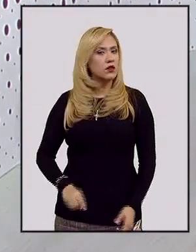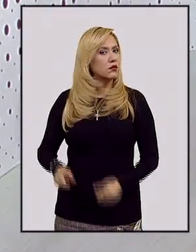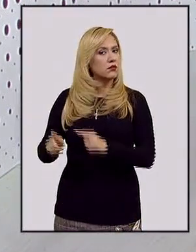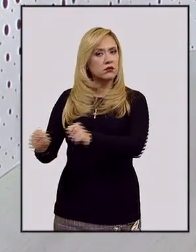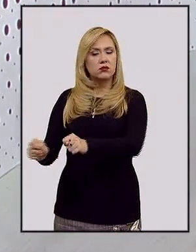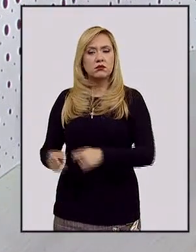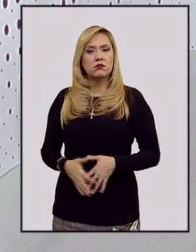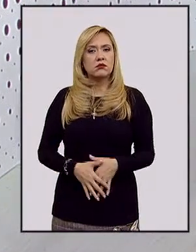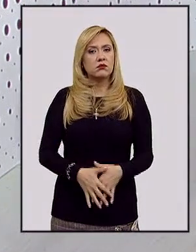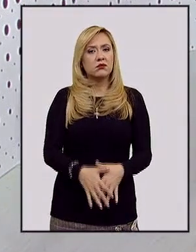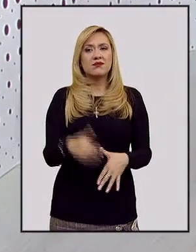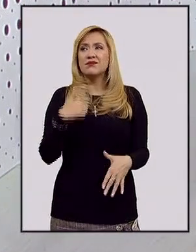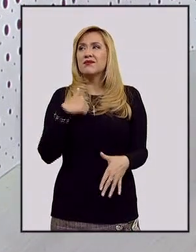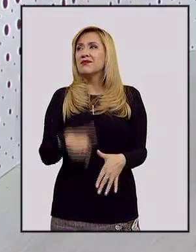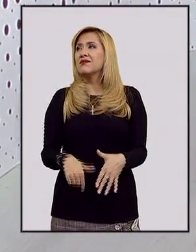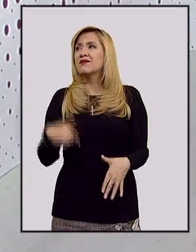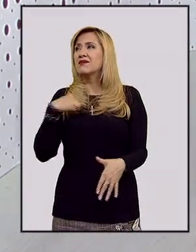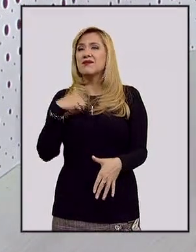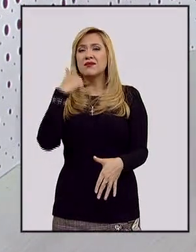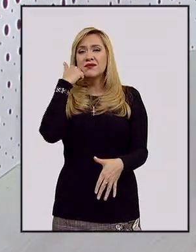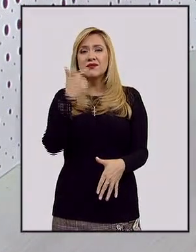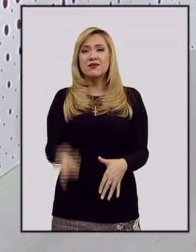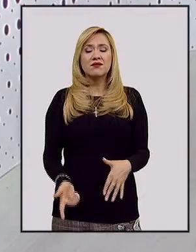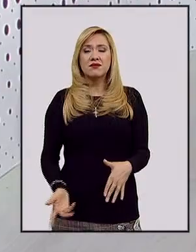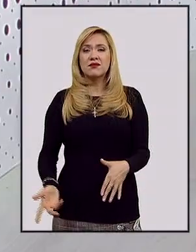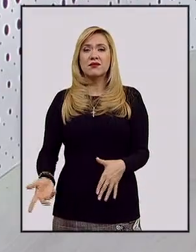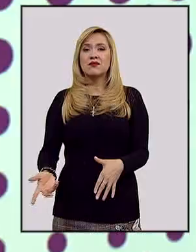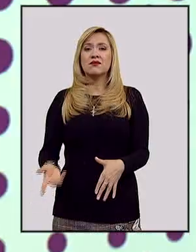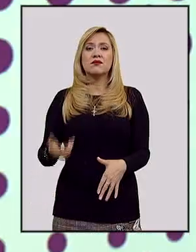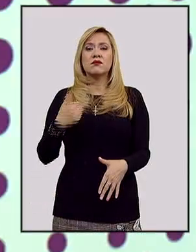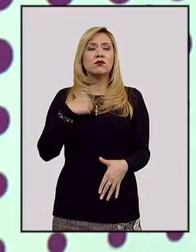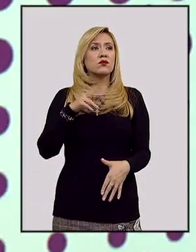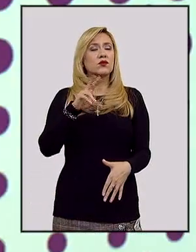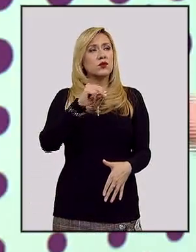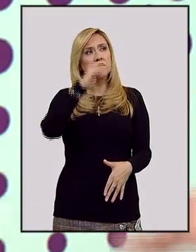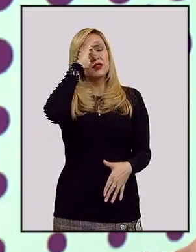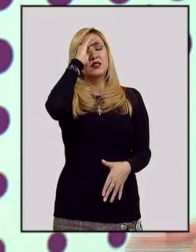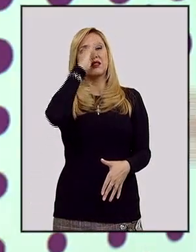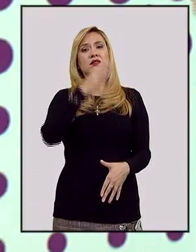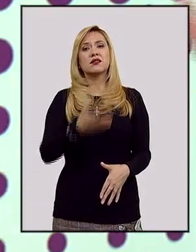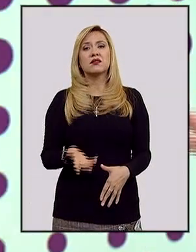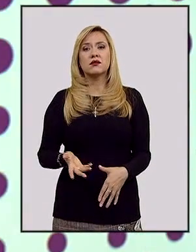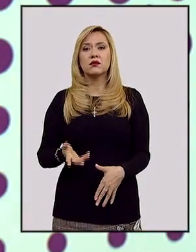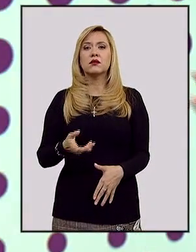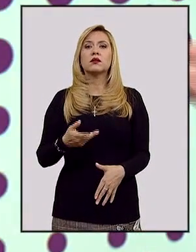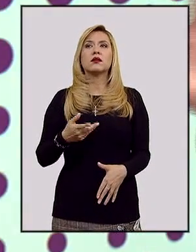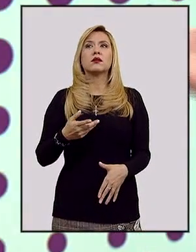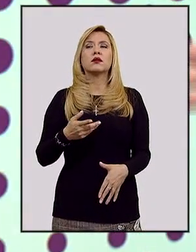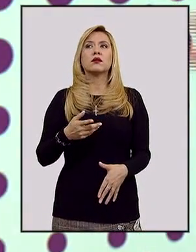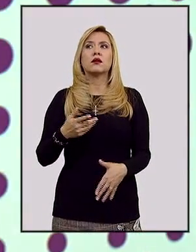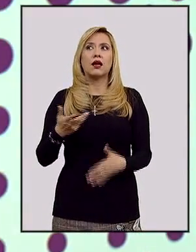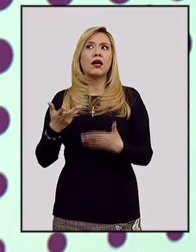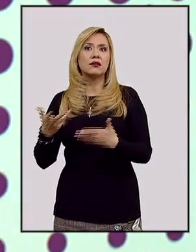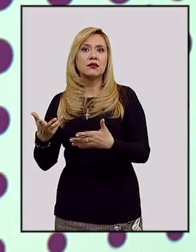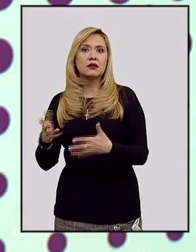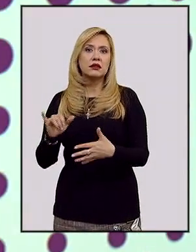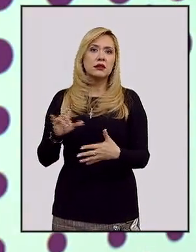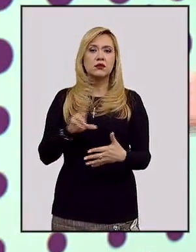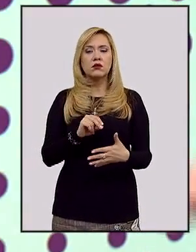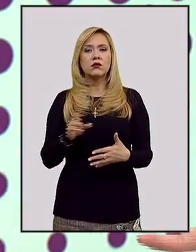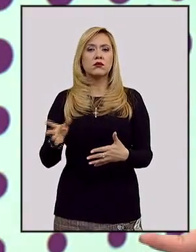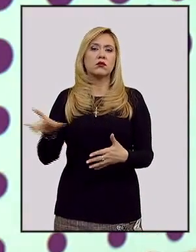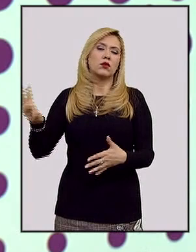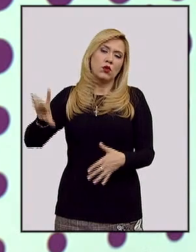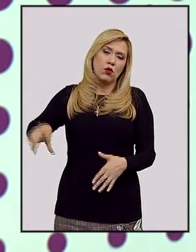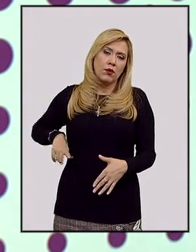que no son deseados. En algunos casos habrá embarazos no planeados, pero que sí son deseados, y entonces ahí el Estado tiene que